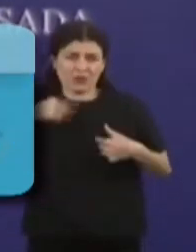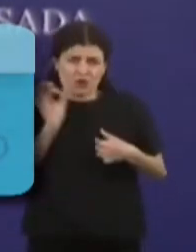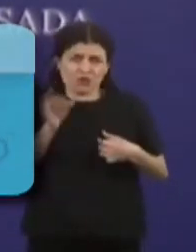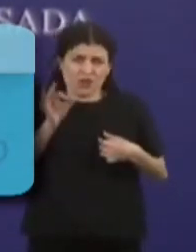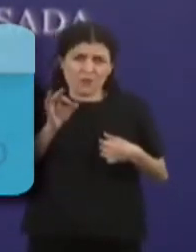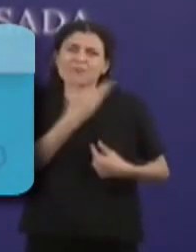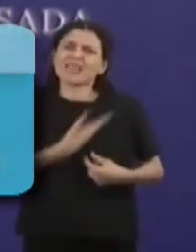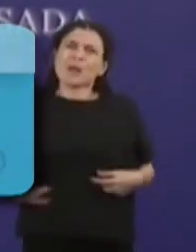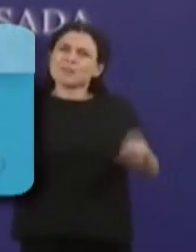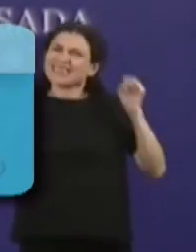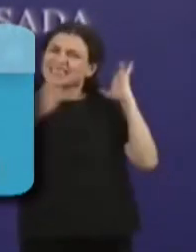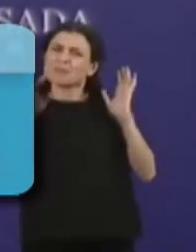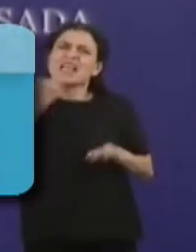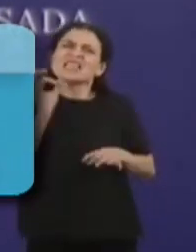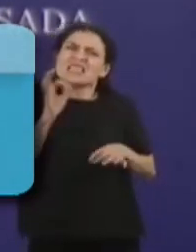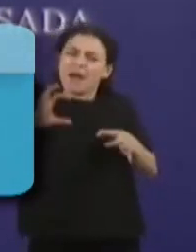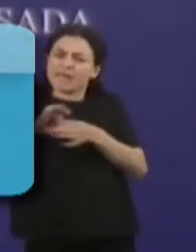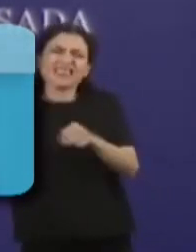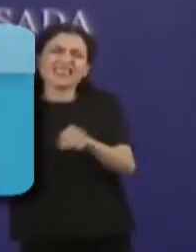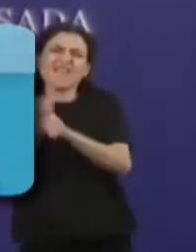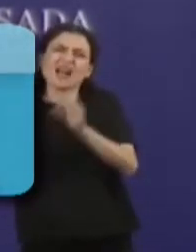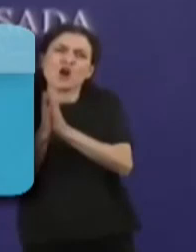absolutamente consustanciado con su ministro de Economía,